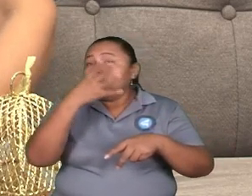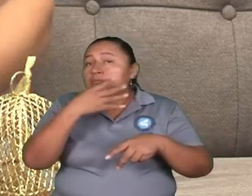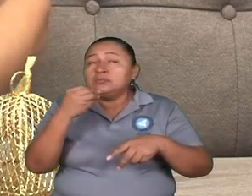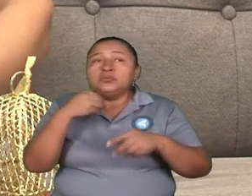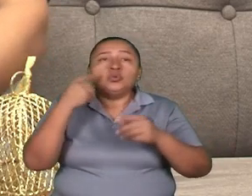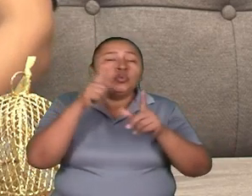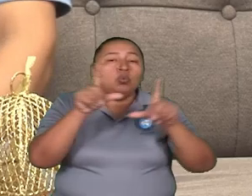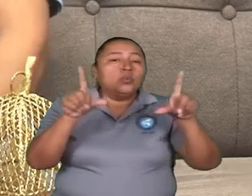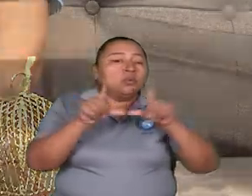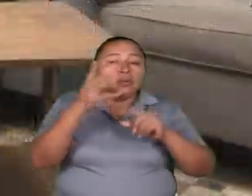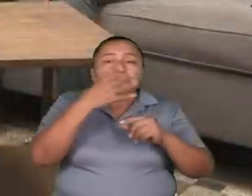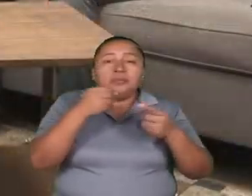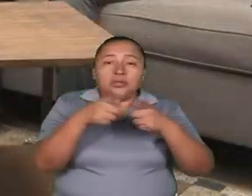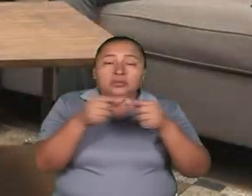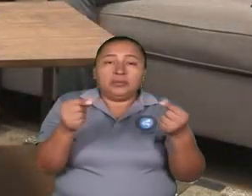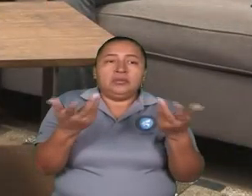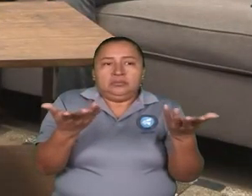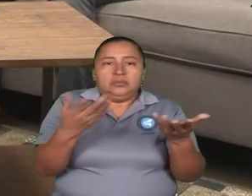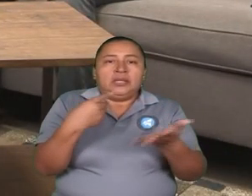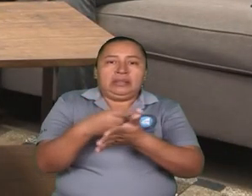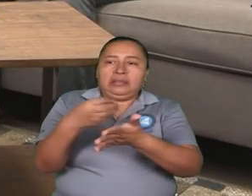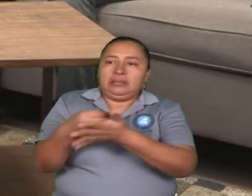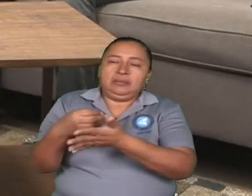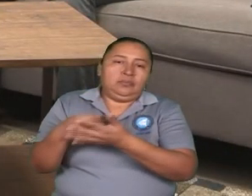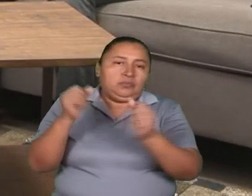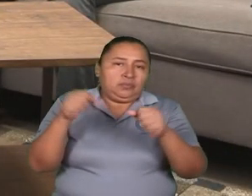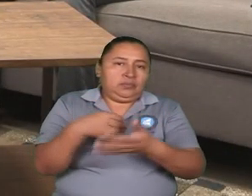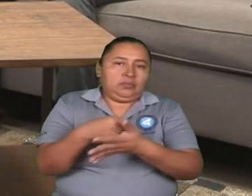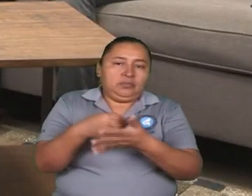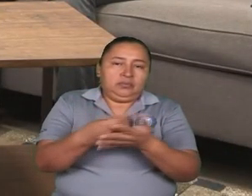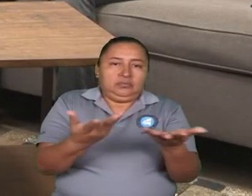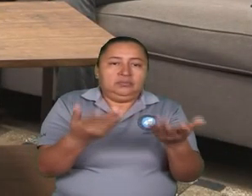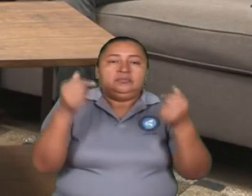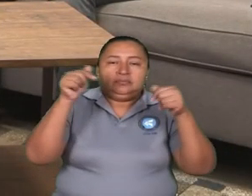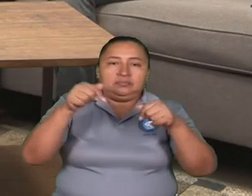ver destruida la economía de nuestro país. Pero aquí